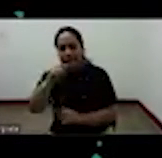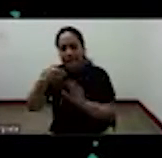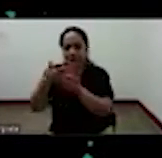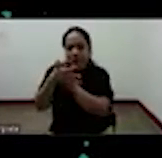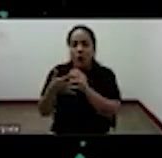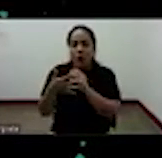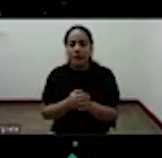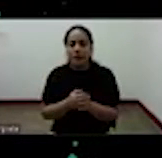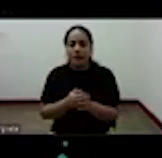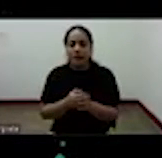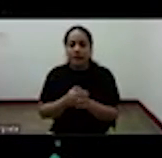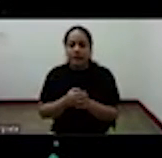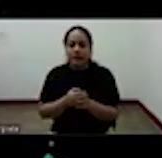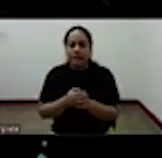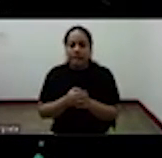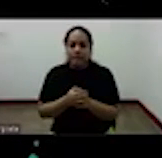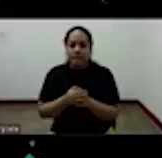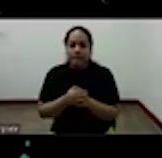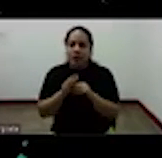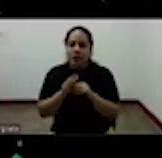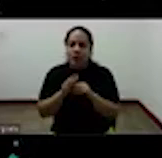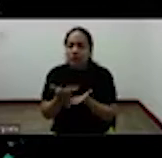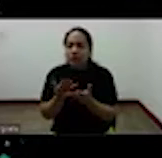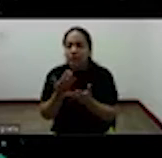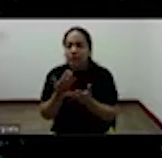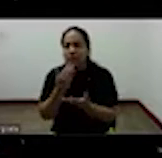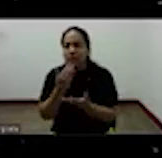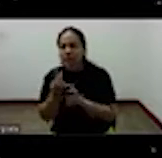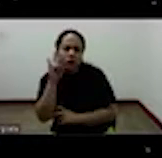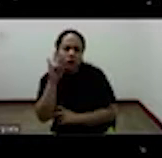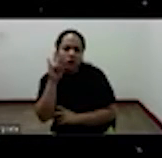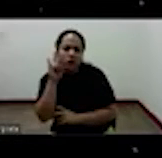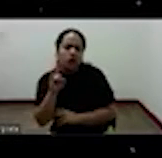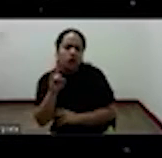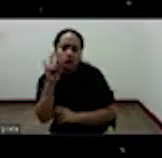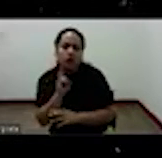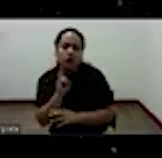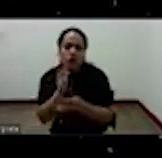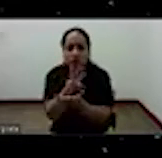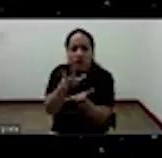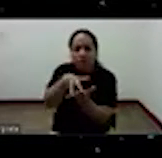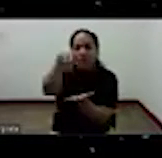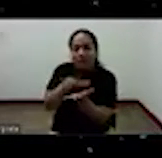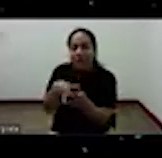dentro de los términos de escucha mediatizada, quiere decir que es una escucha que